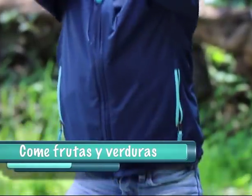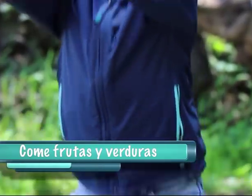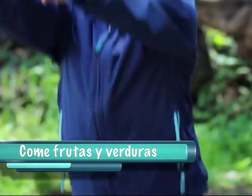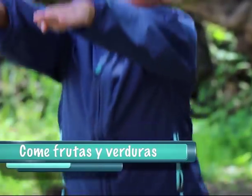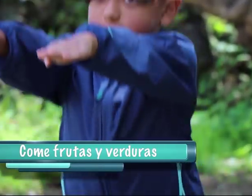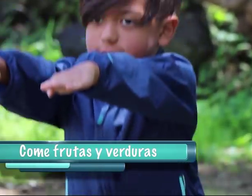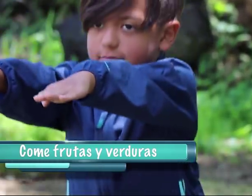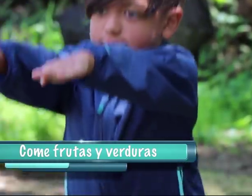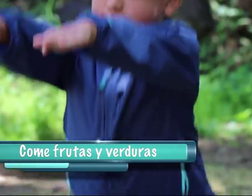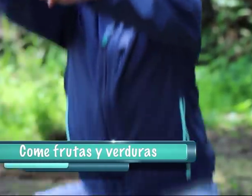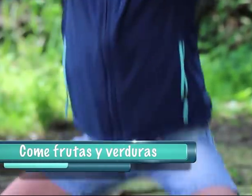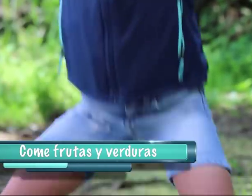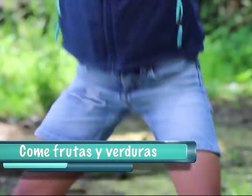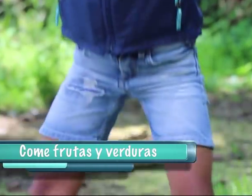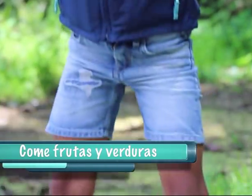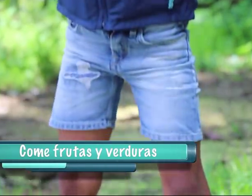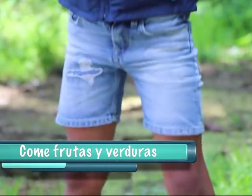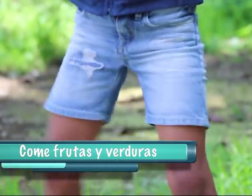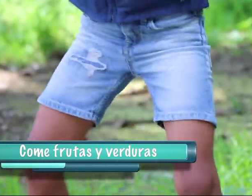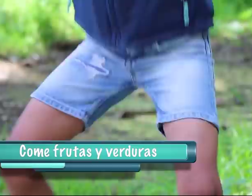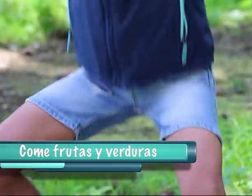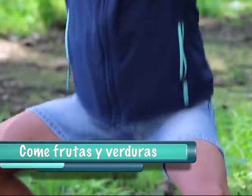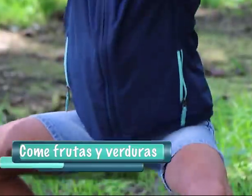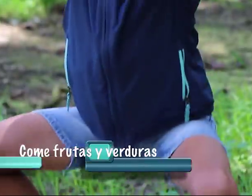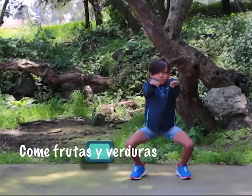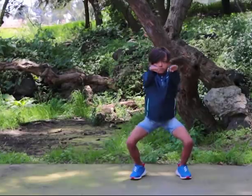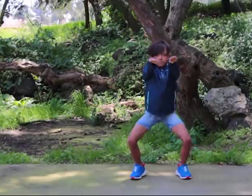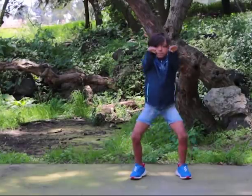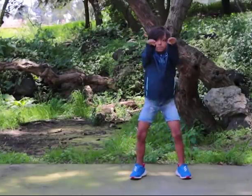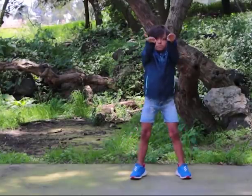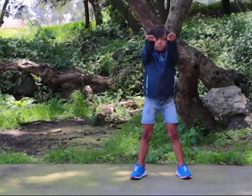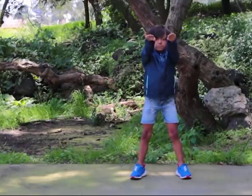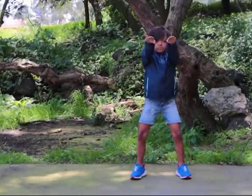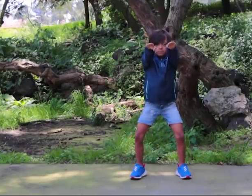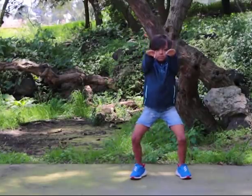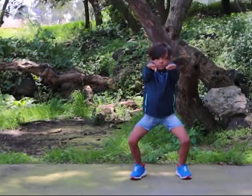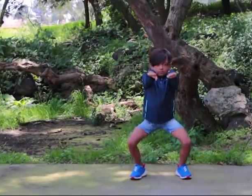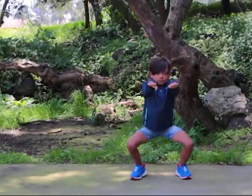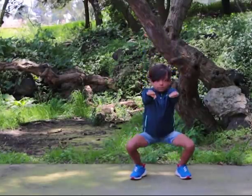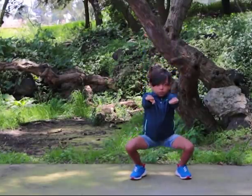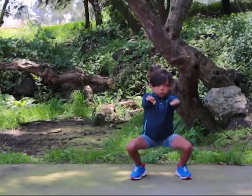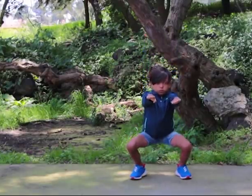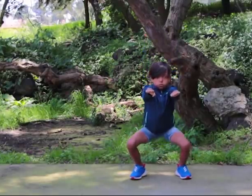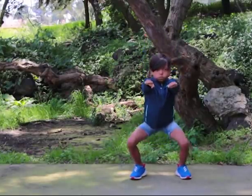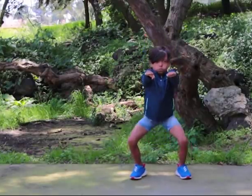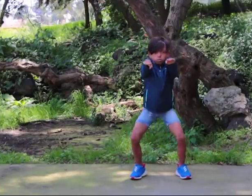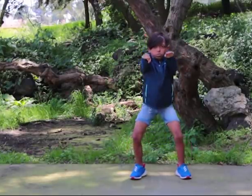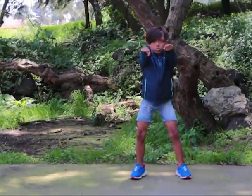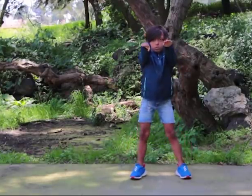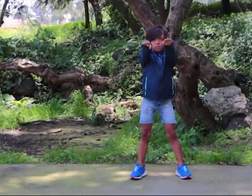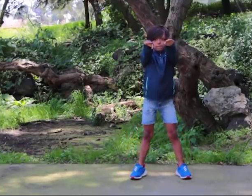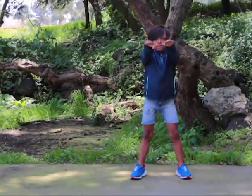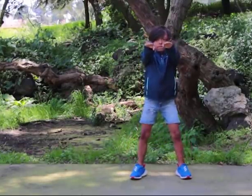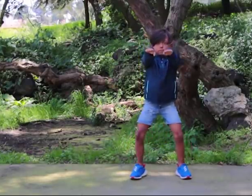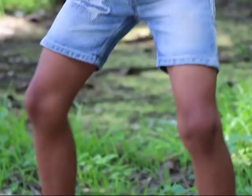Ahí bien, una más. Bien, otra más. Bien trabajado,